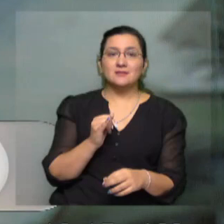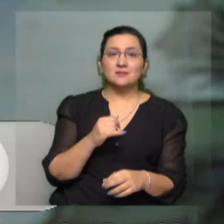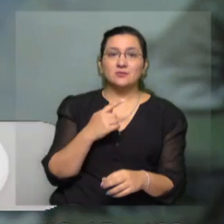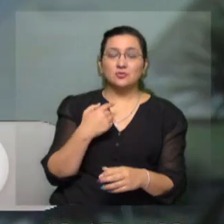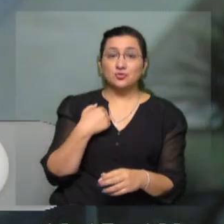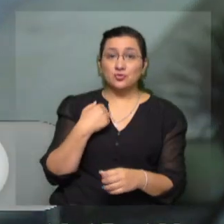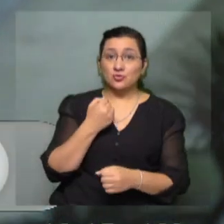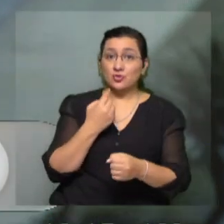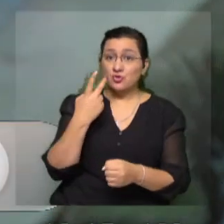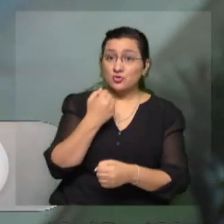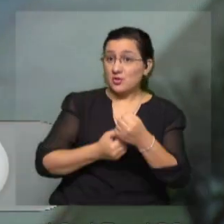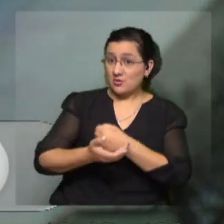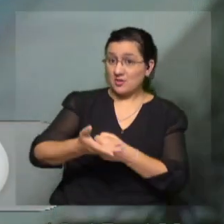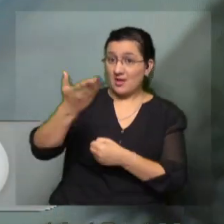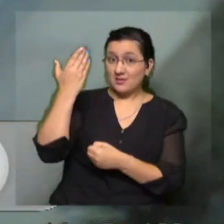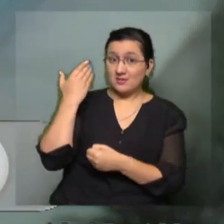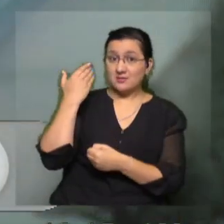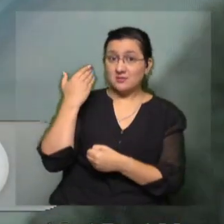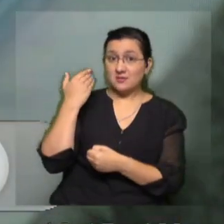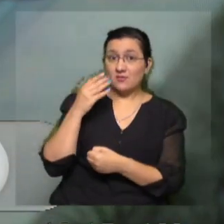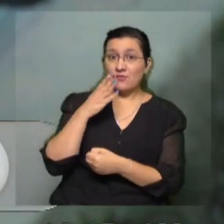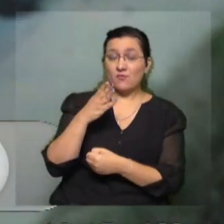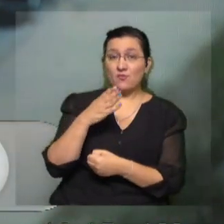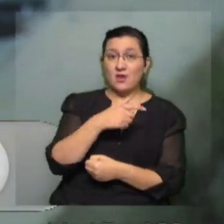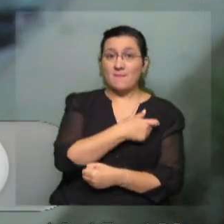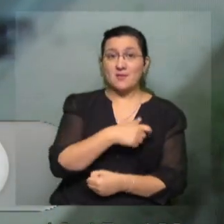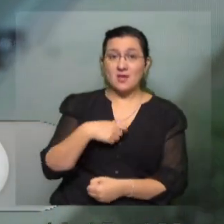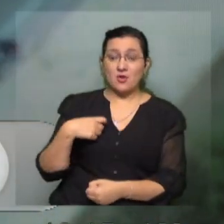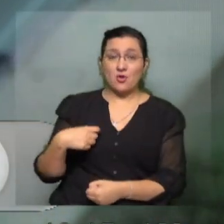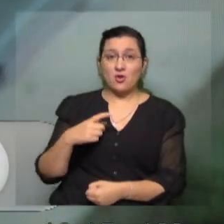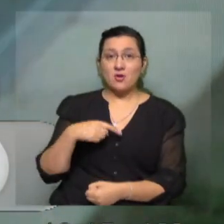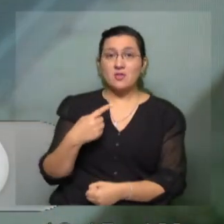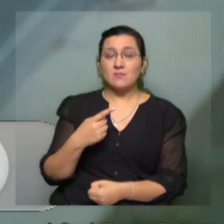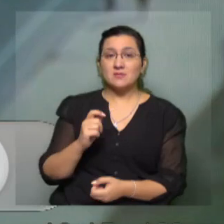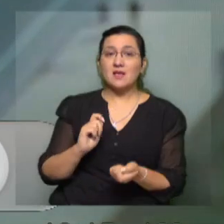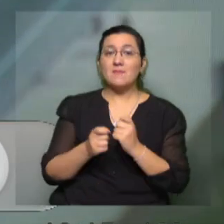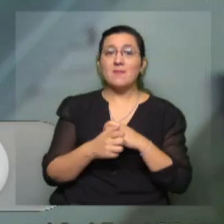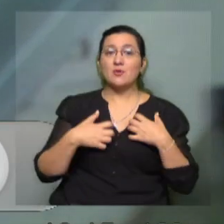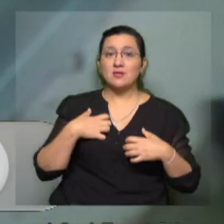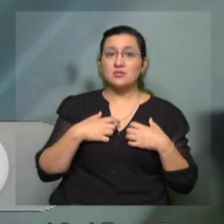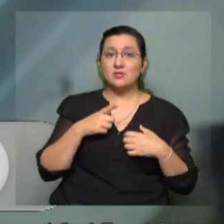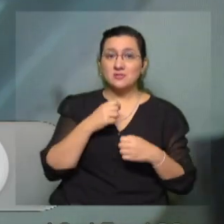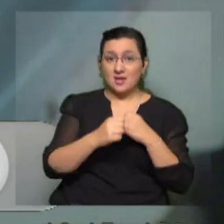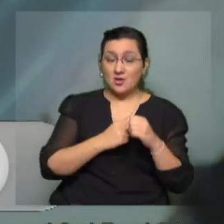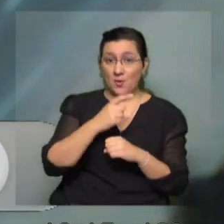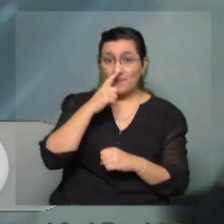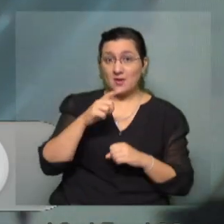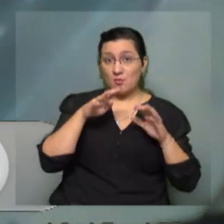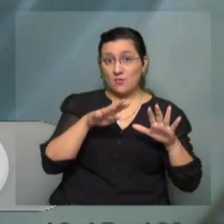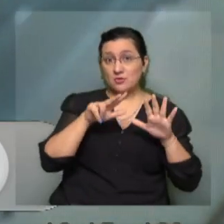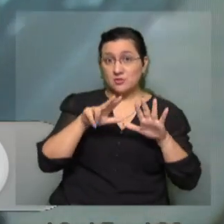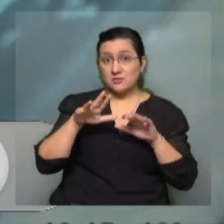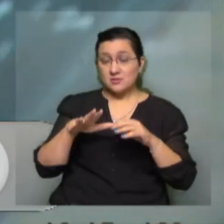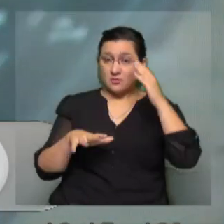año anterior, 2 años antes, había estado en Peñarol y después vine a Progreso ese año, 85.